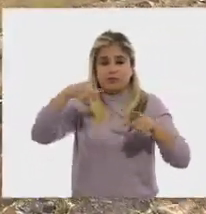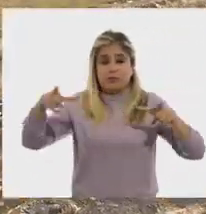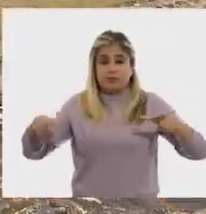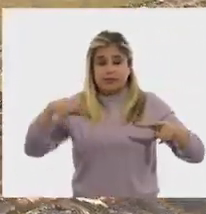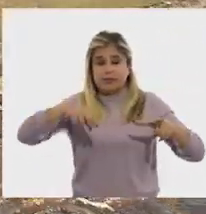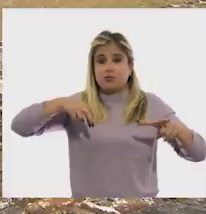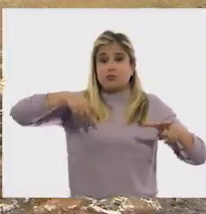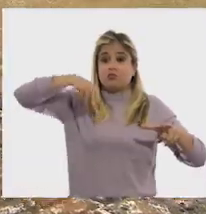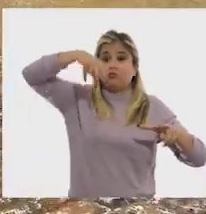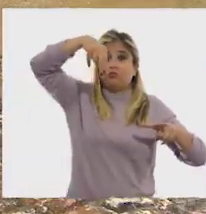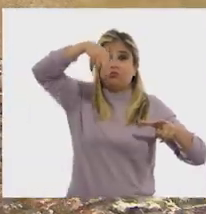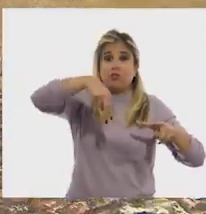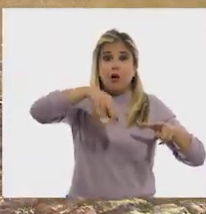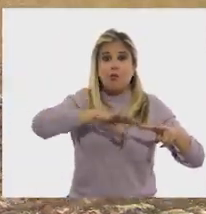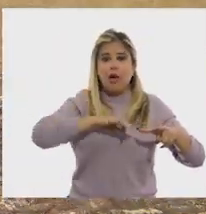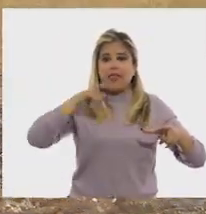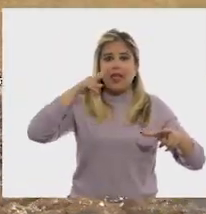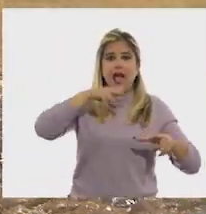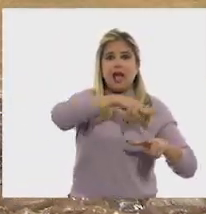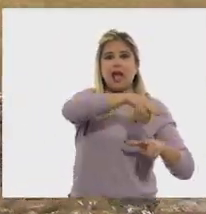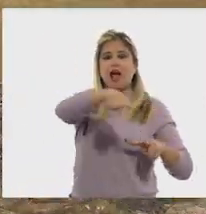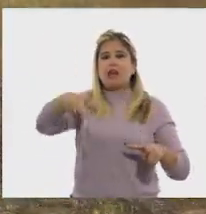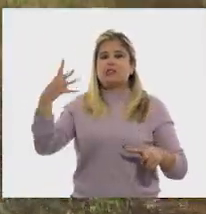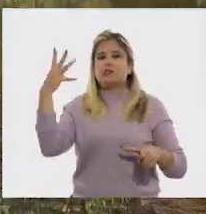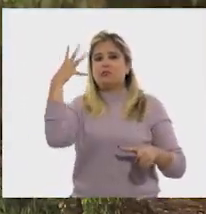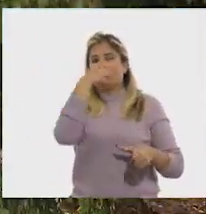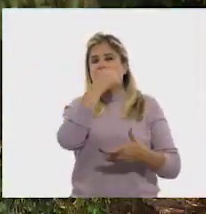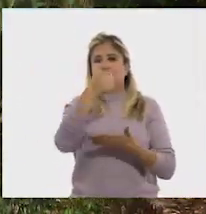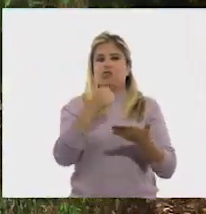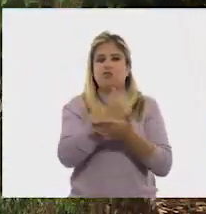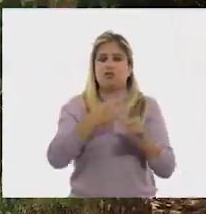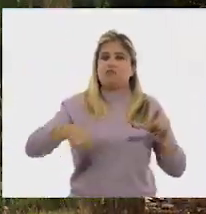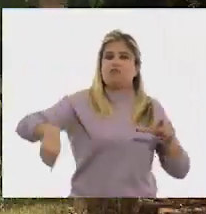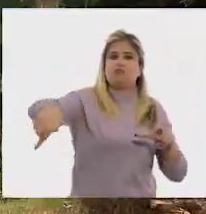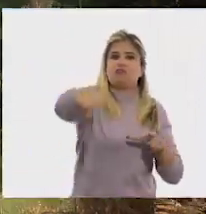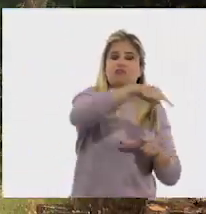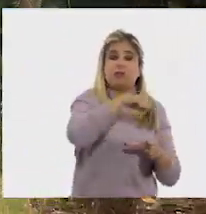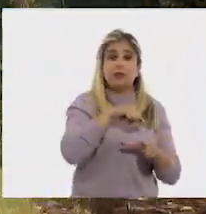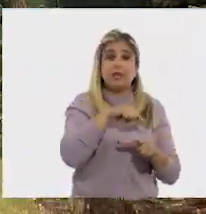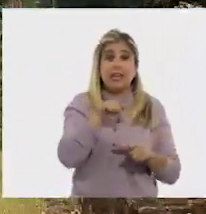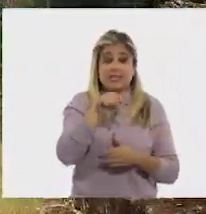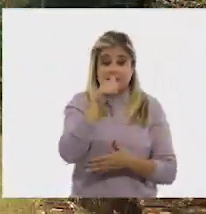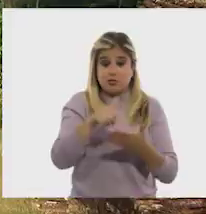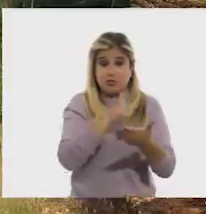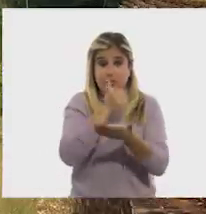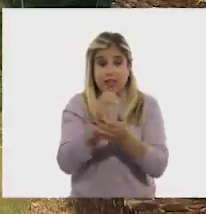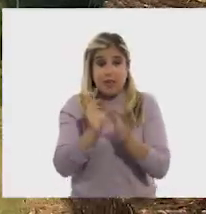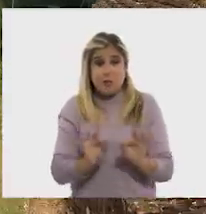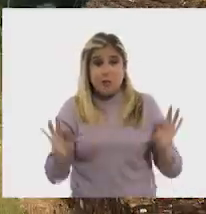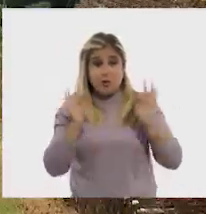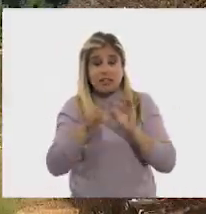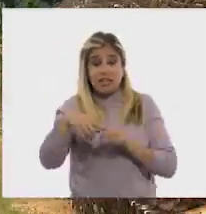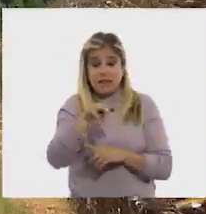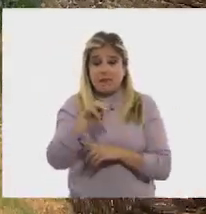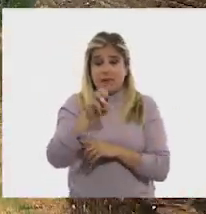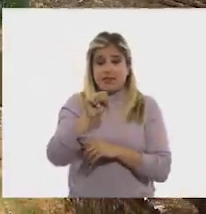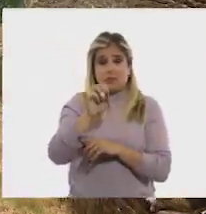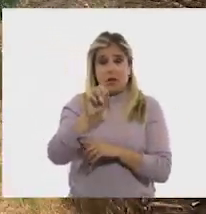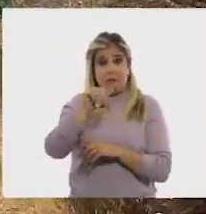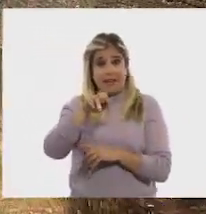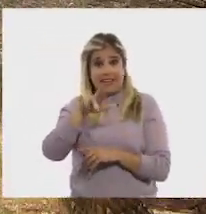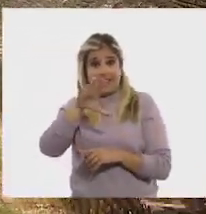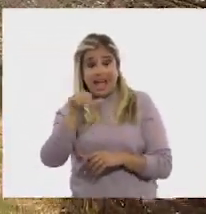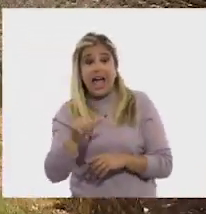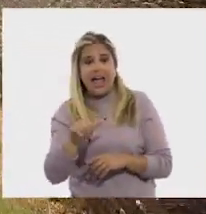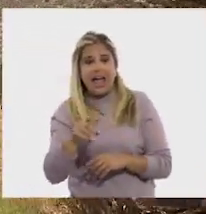puede disfrutar de todo su esplendor. Como prácticamente todas las ciudades importantes de Mesoamérica, tiene